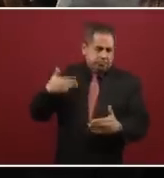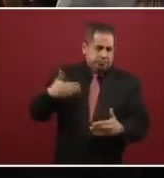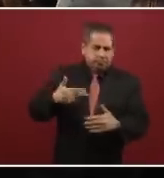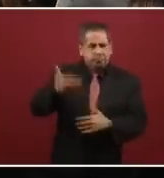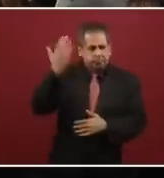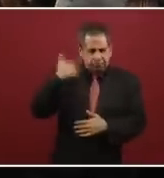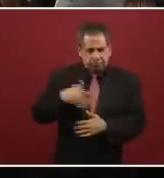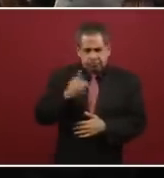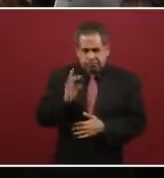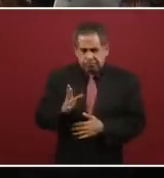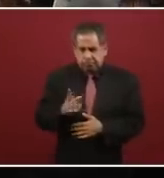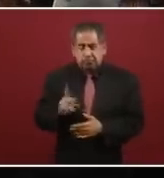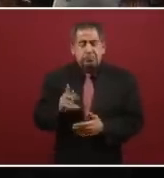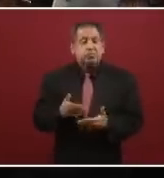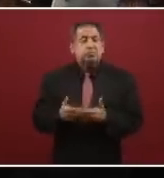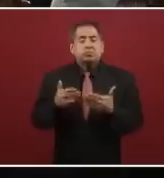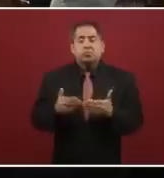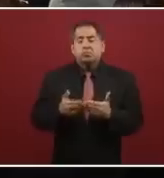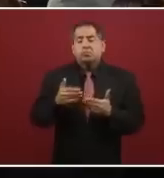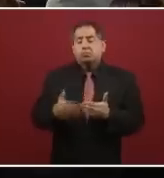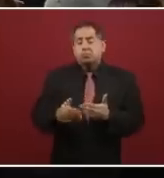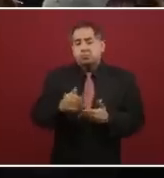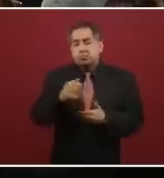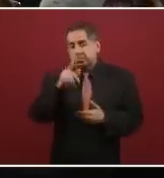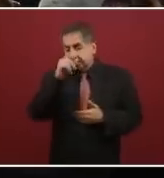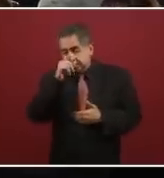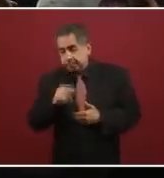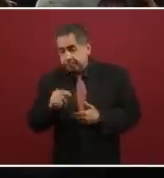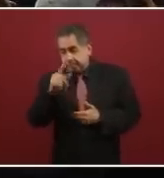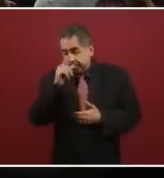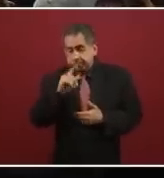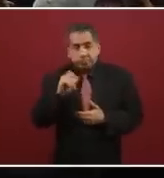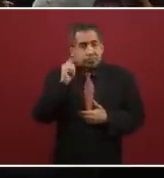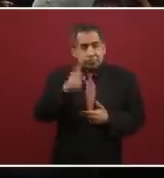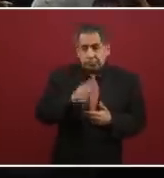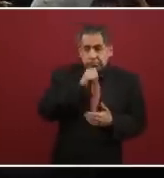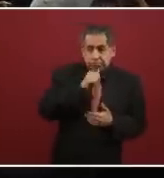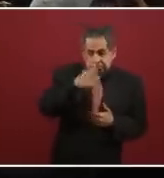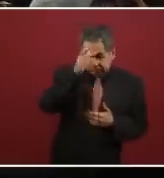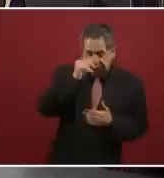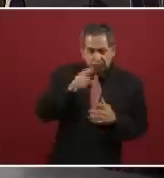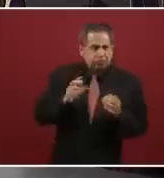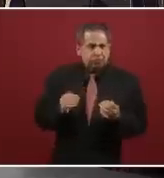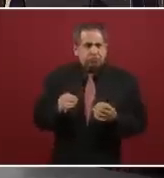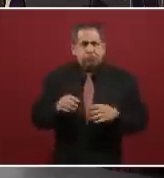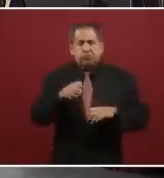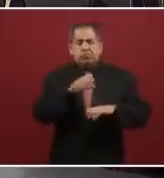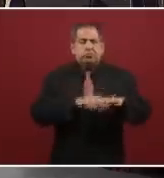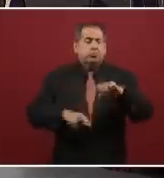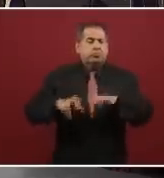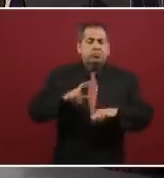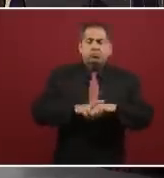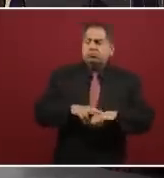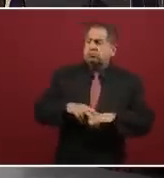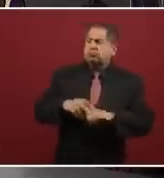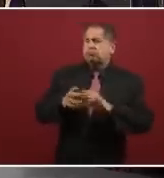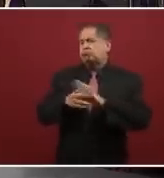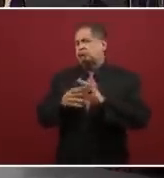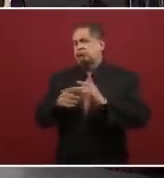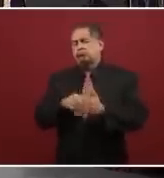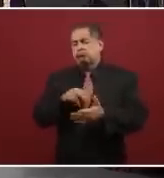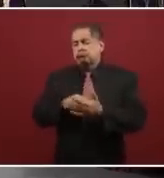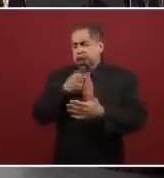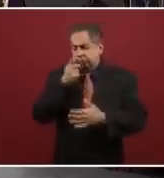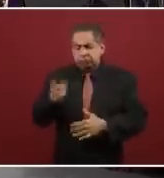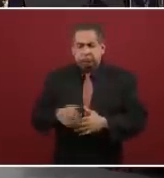¿ha habido algo que no se haya logrado con esta empresa, un acuerdo, o por qué el embajador sale a decir esto? Bueno,